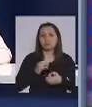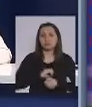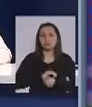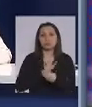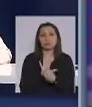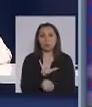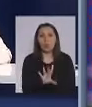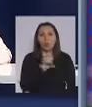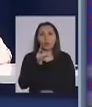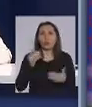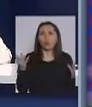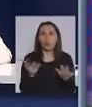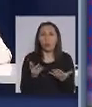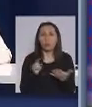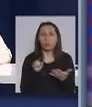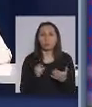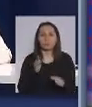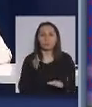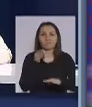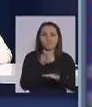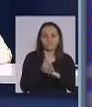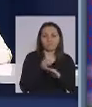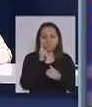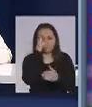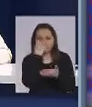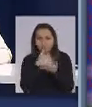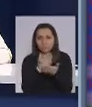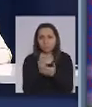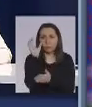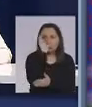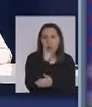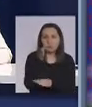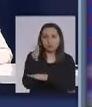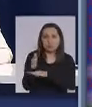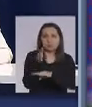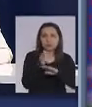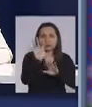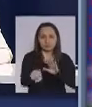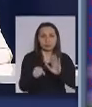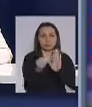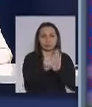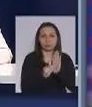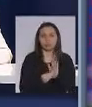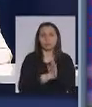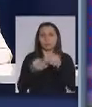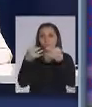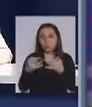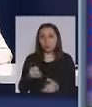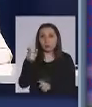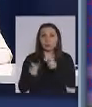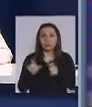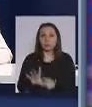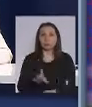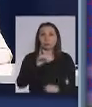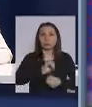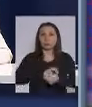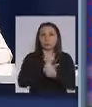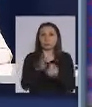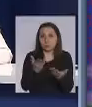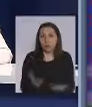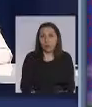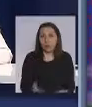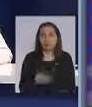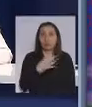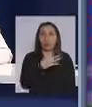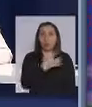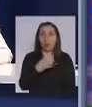casos que se han encontrado por la estrategia de búsqueda activa en nuestro país. La cifra total de personas diagnosticadas hasta el momento